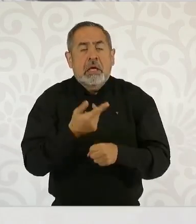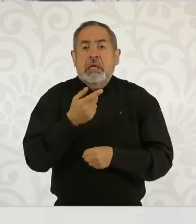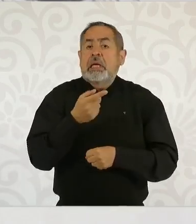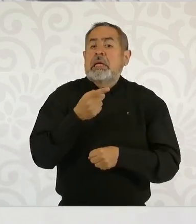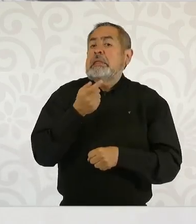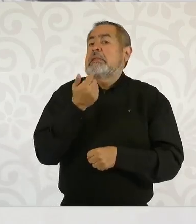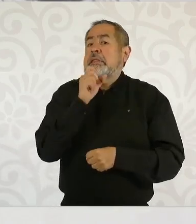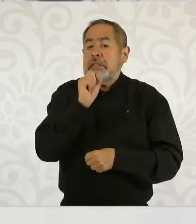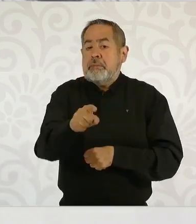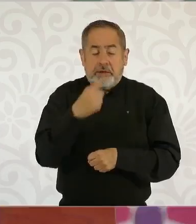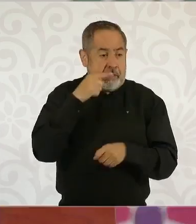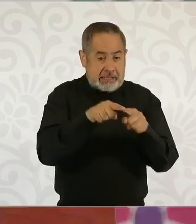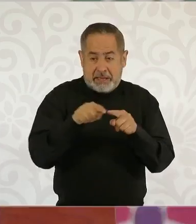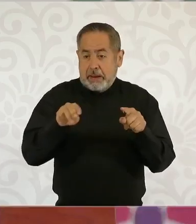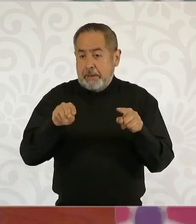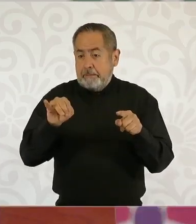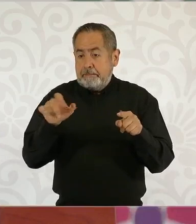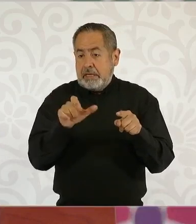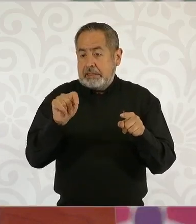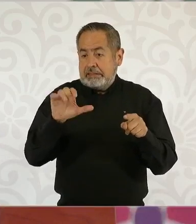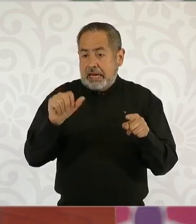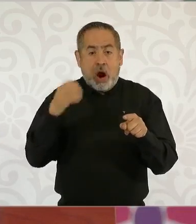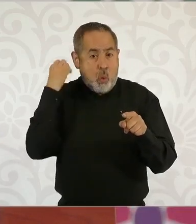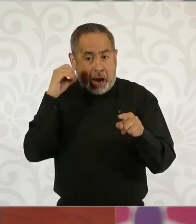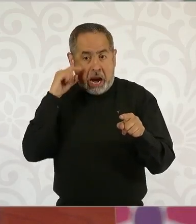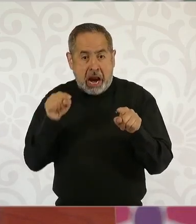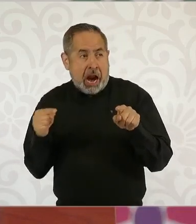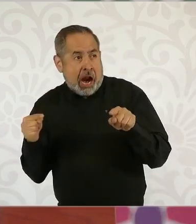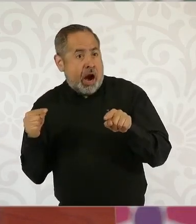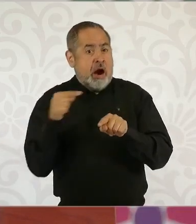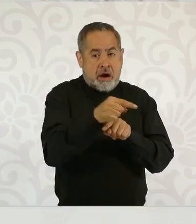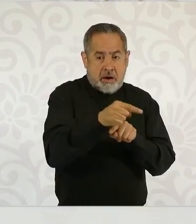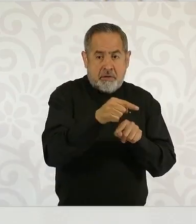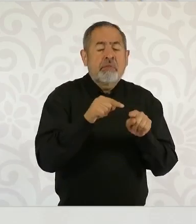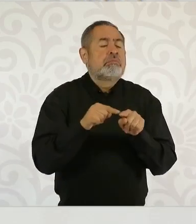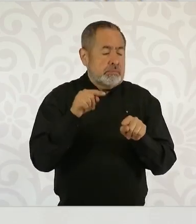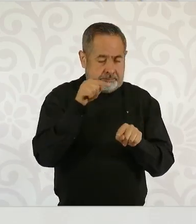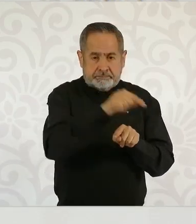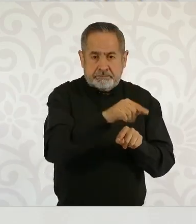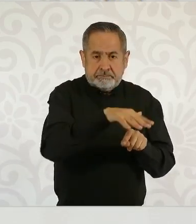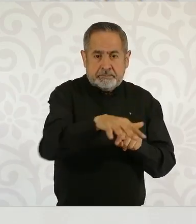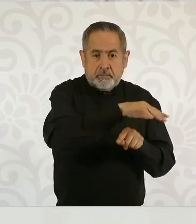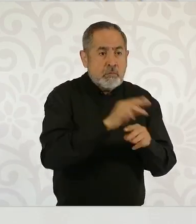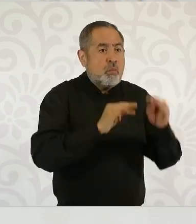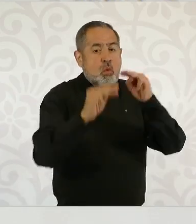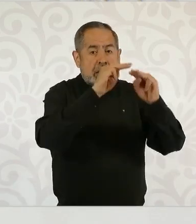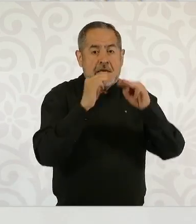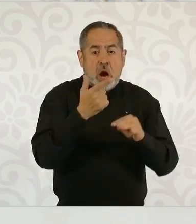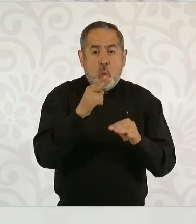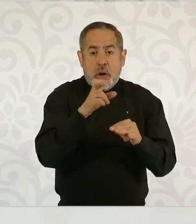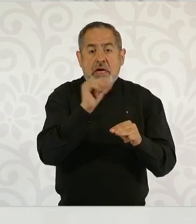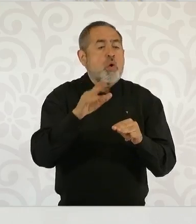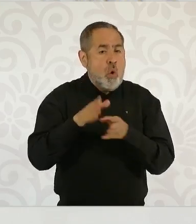conectividad entre la Mixteca de Oaxaca y la montaña de Guerrero,